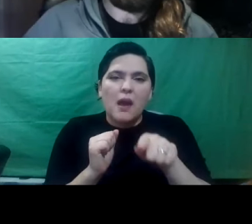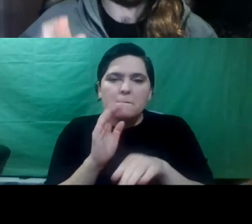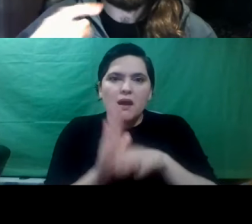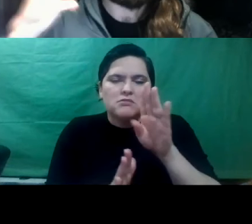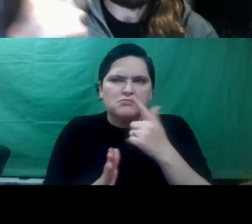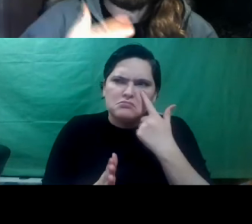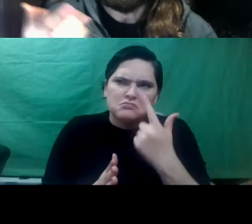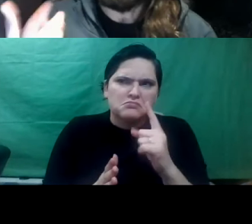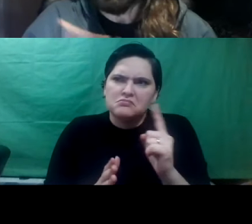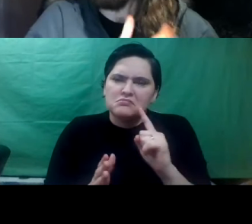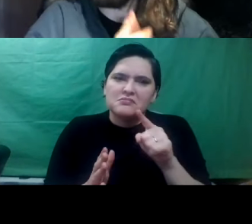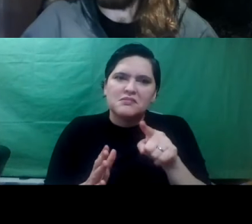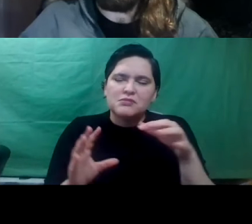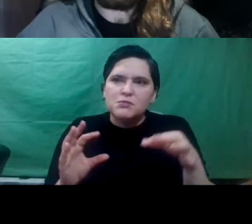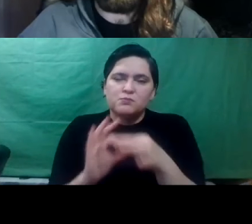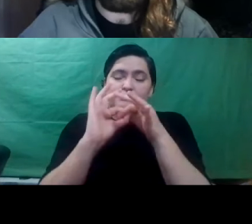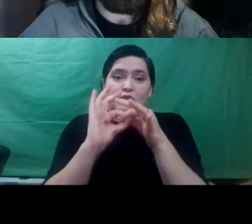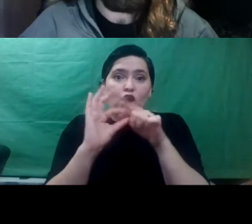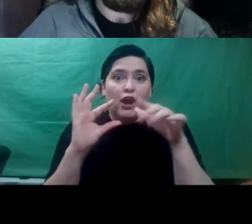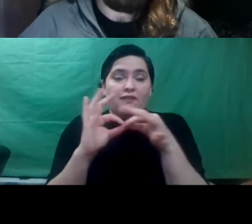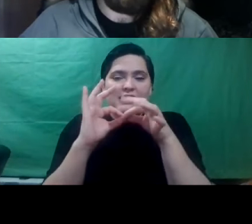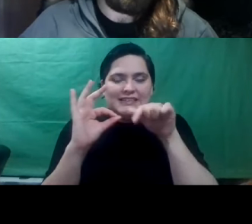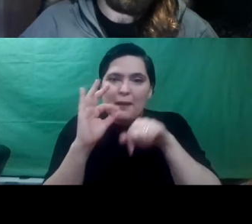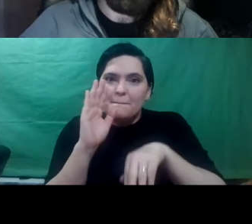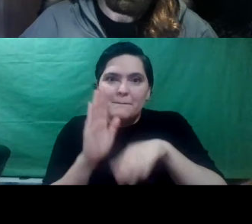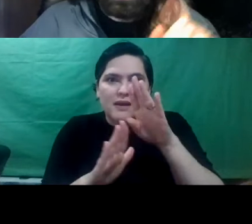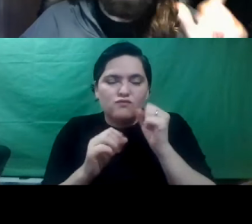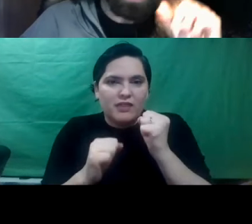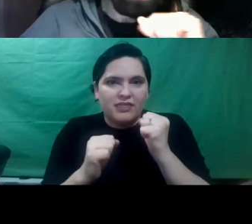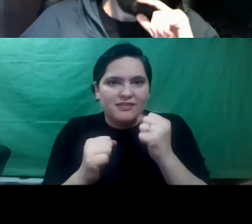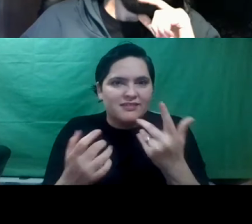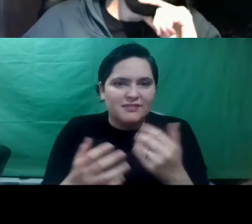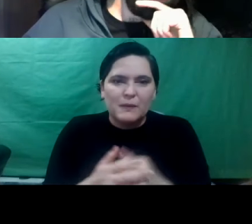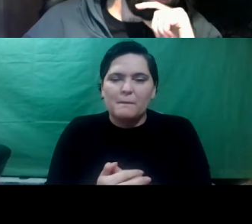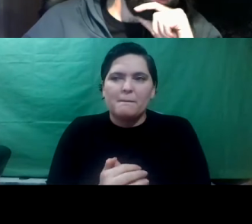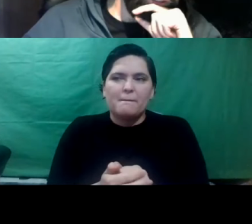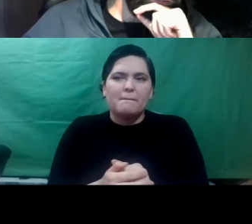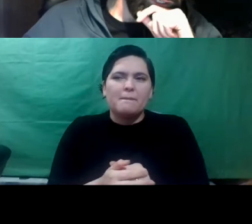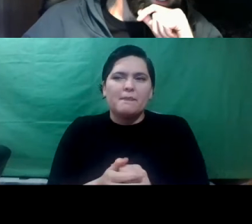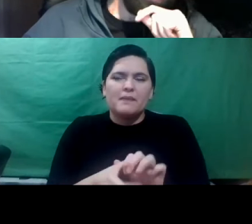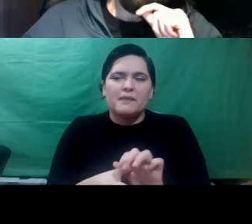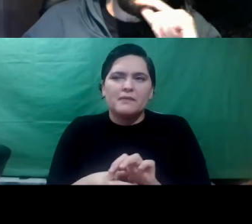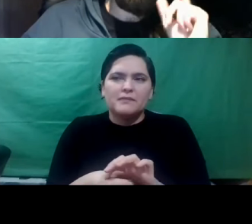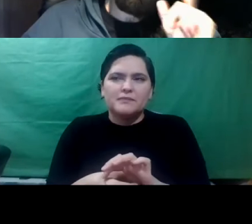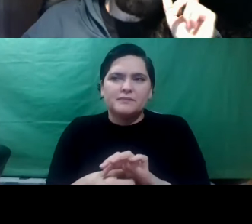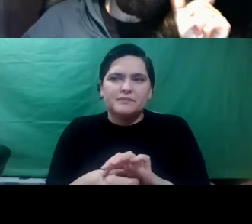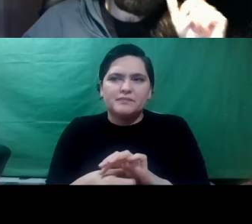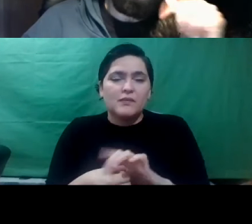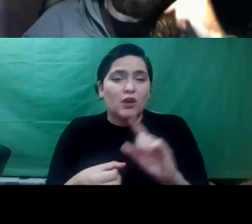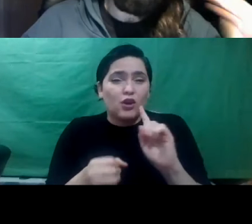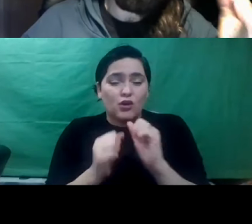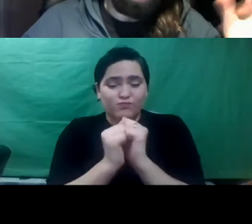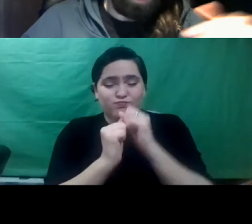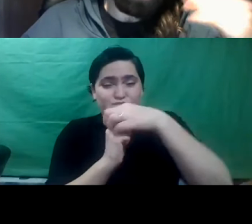que encontramos acá es que es la conectividad del cerebro lo que tiene mayor poder explicativo. Sin embargo, no todas las regiones se explican por la